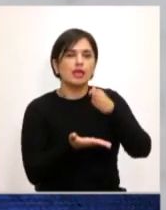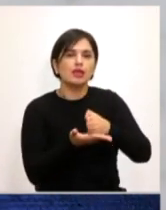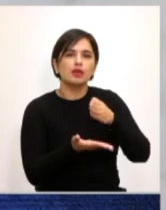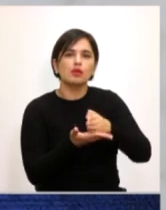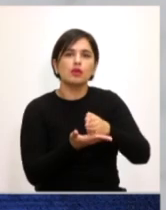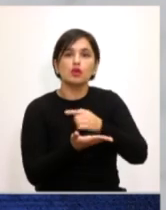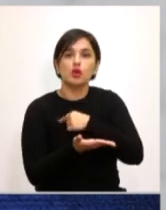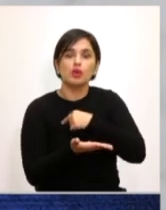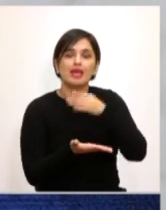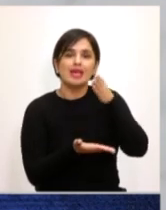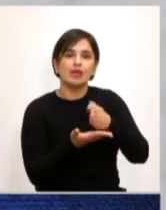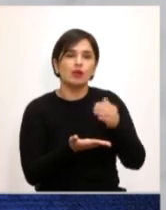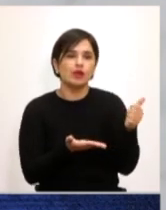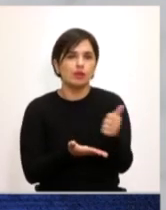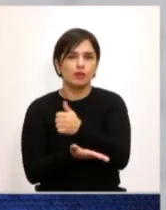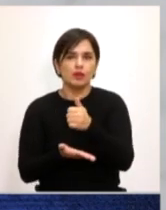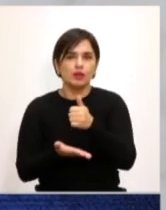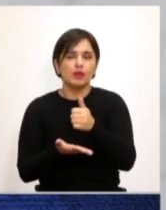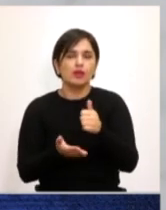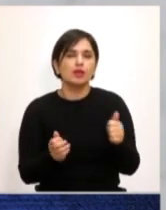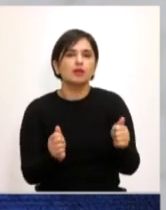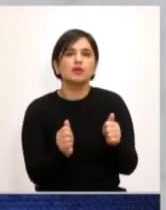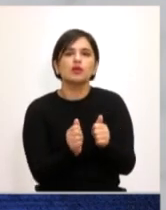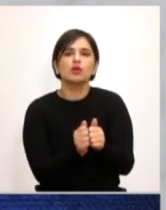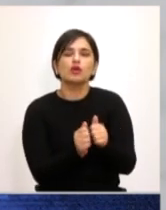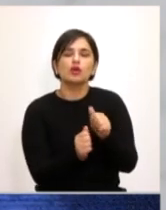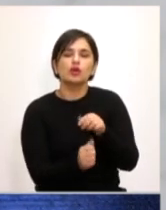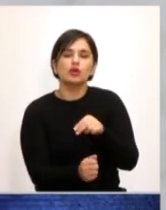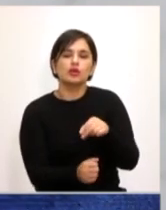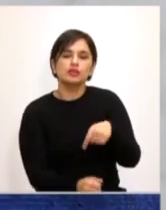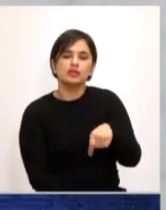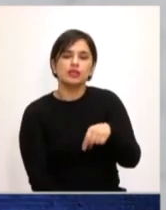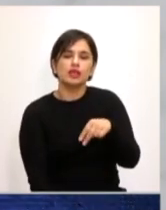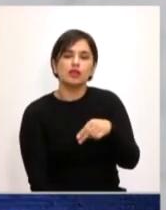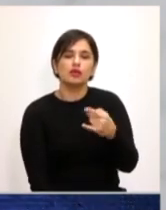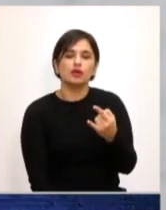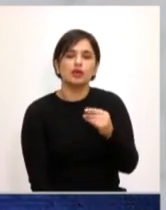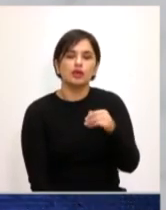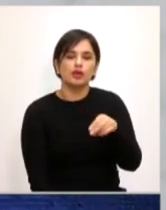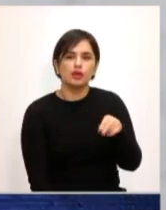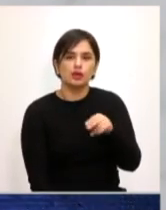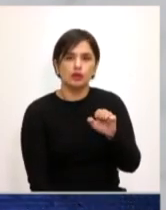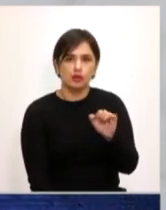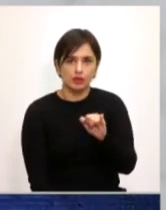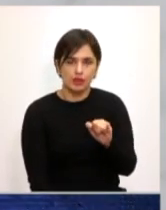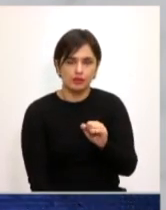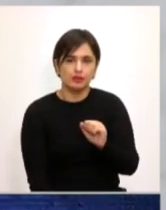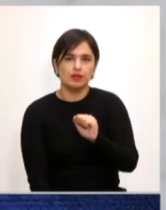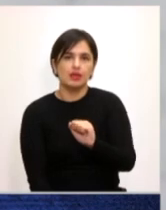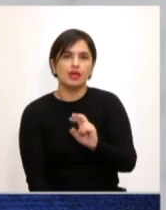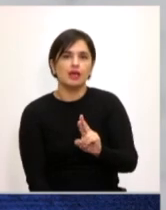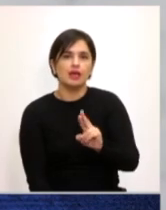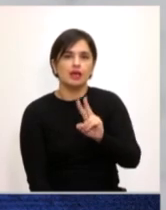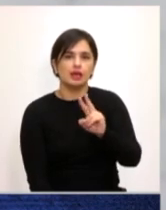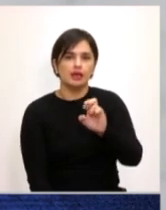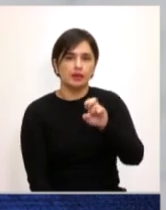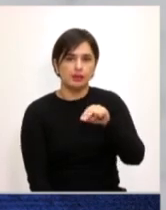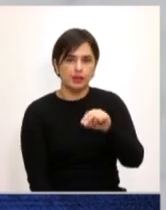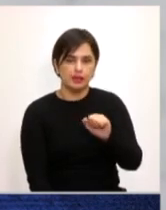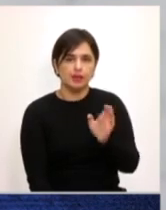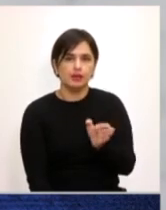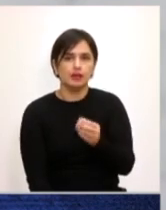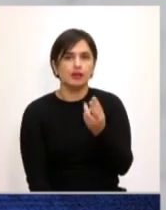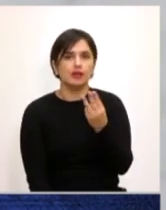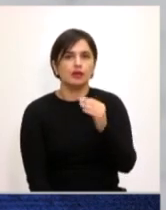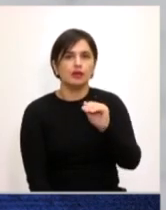presentamos junto a las senadoras Paulina Núñez y Carmen Gloria Aravena y los senadores Matías Walker y Gustavo Sangüesa, que apoyado por